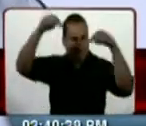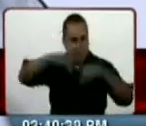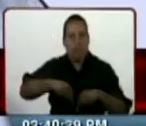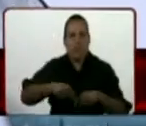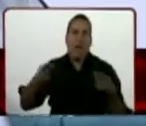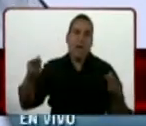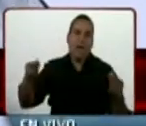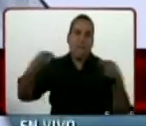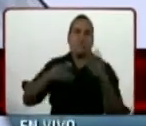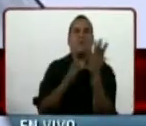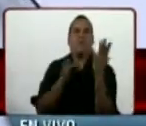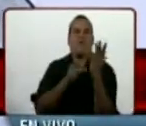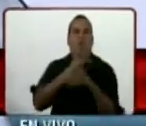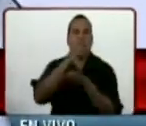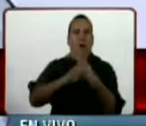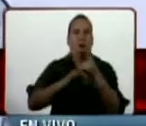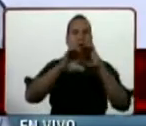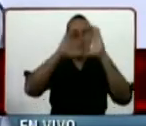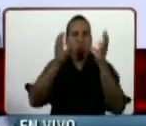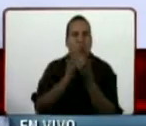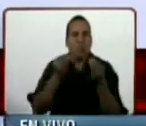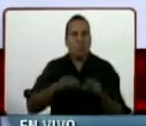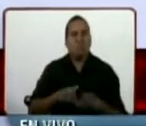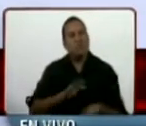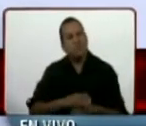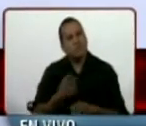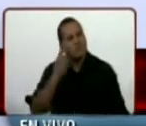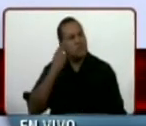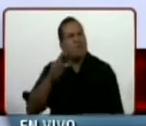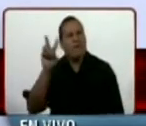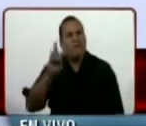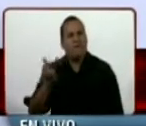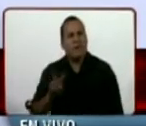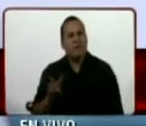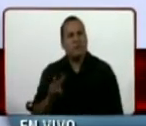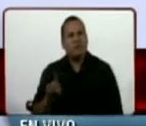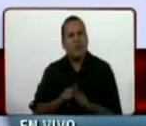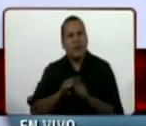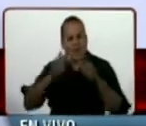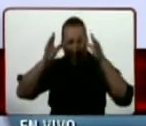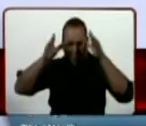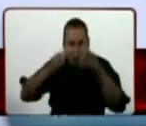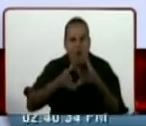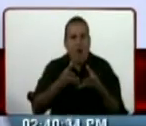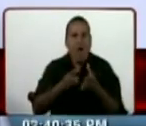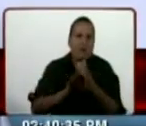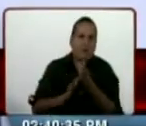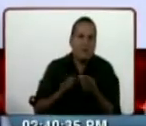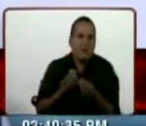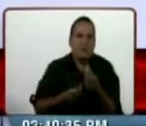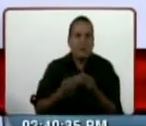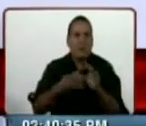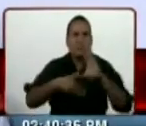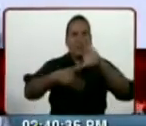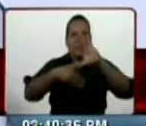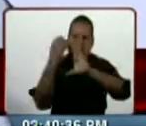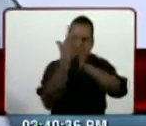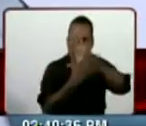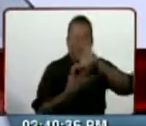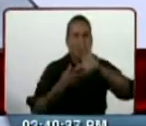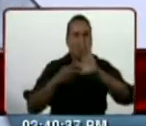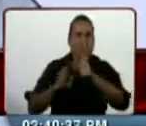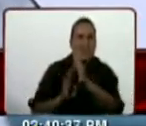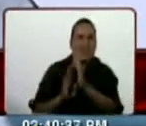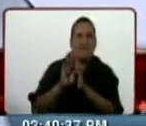la tecnología mundial. Porque dicen que Venezuela se va a convertir en el centro del desarrollo económico de toda esta región y es